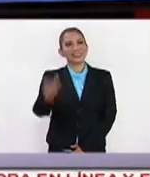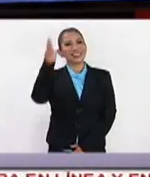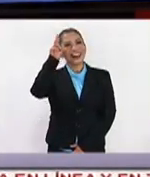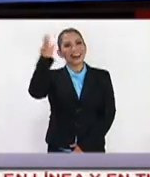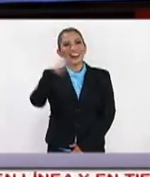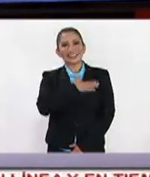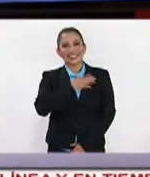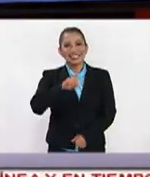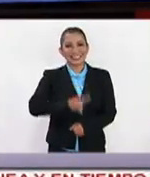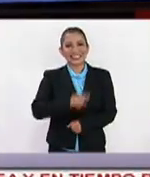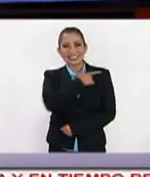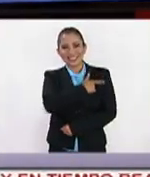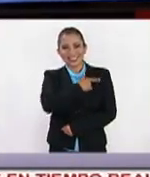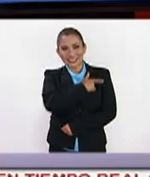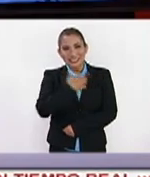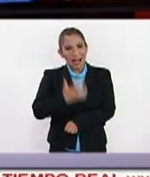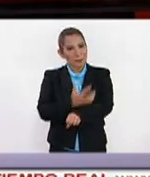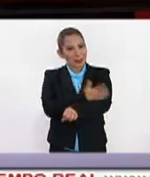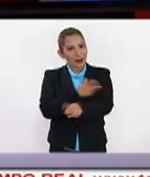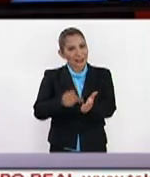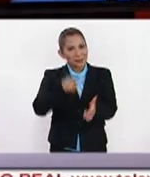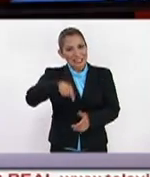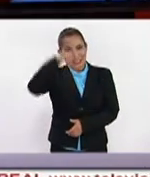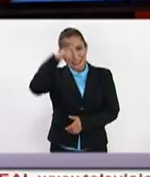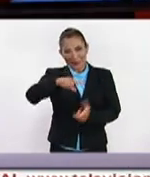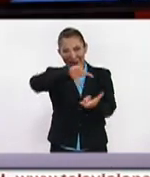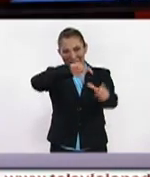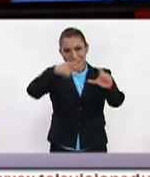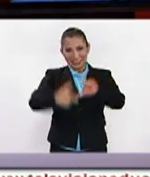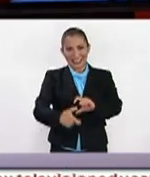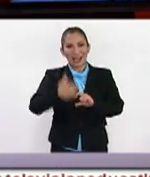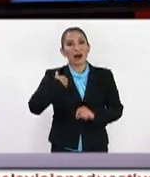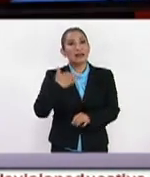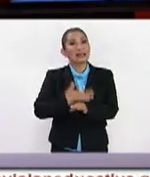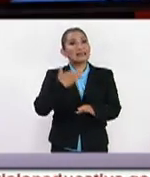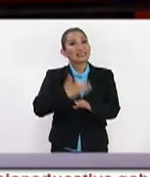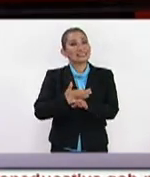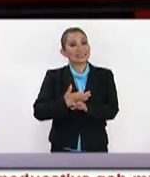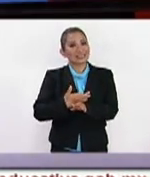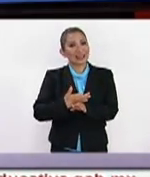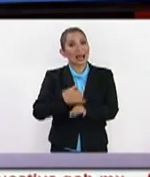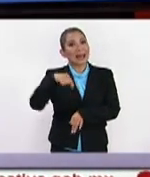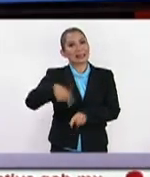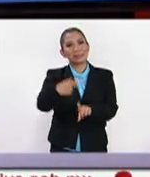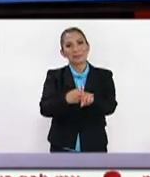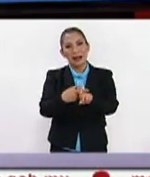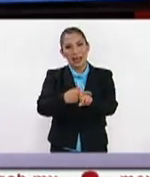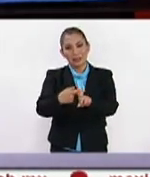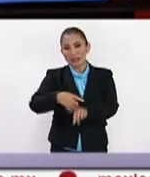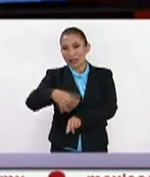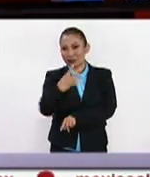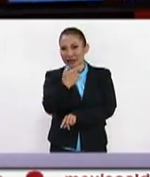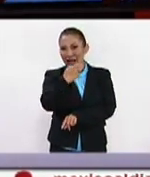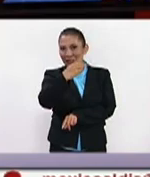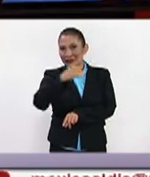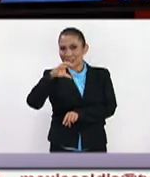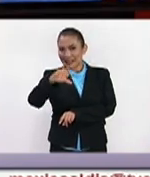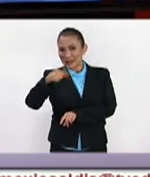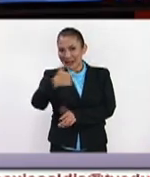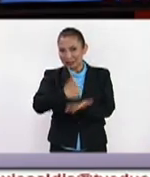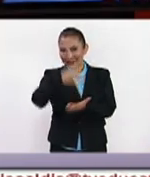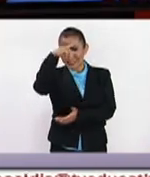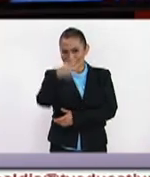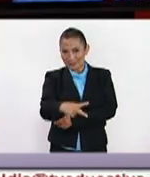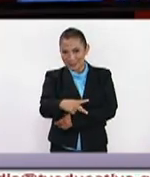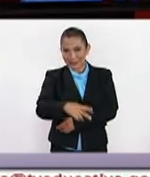Hola, ¿qué tal? Muy buenos días. Qué gusto que nos acompañen en una edición más de México al Día. En este momento, la temperatura 14 grados centígrados